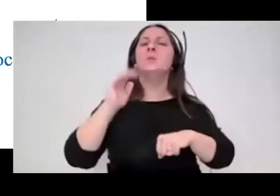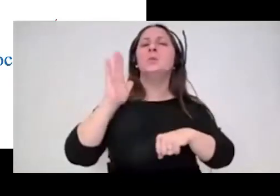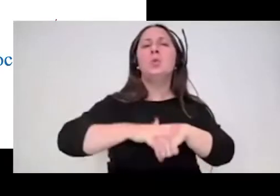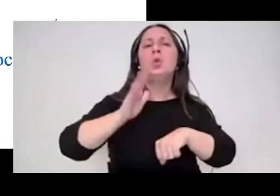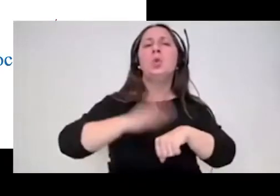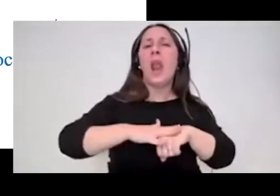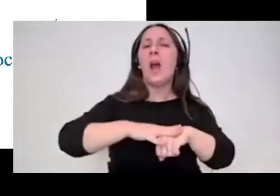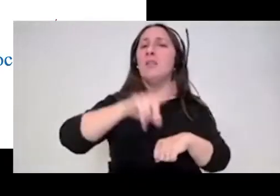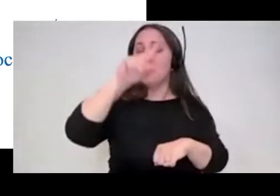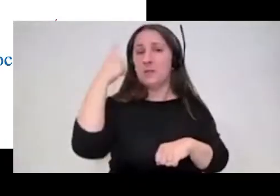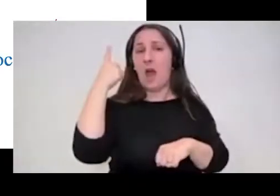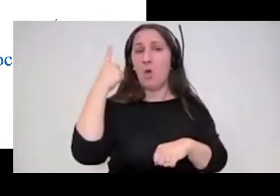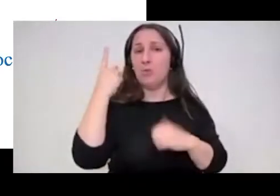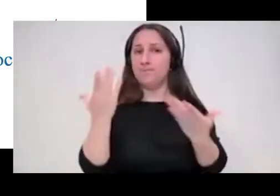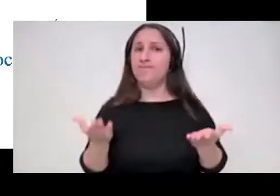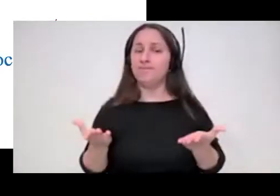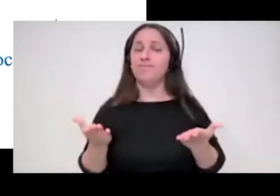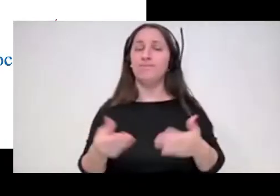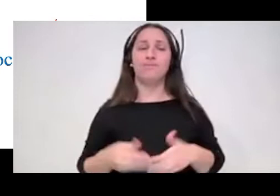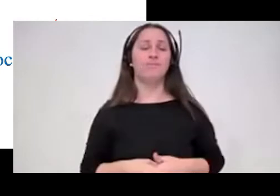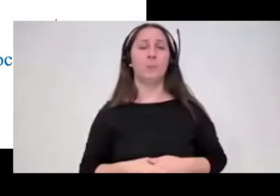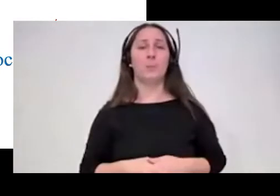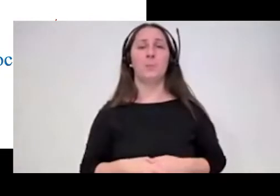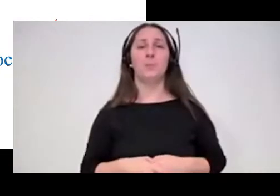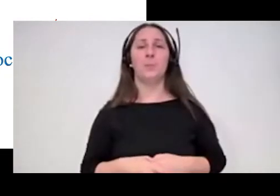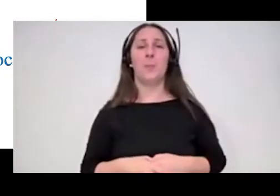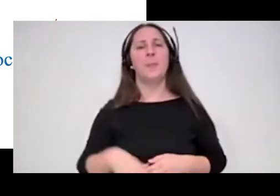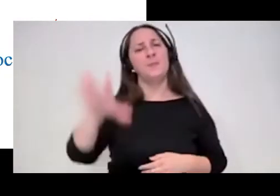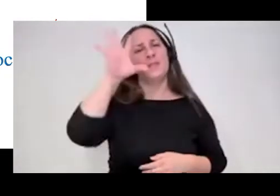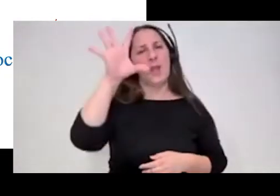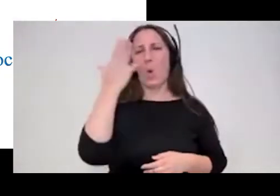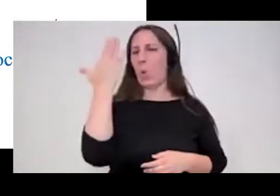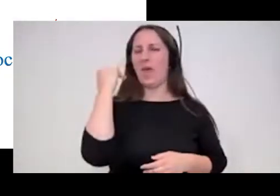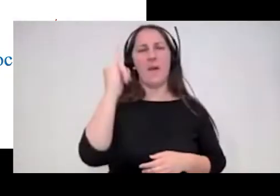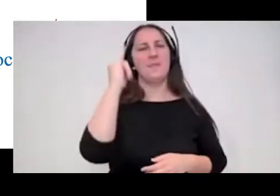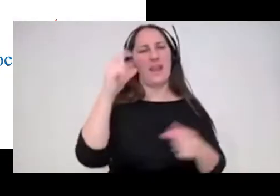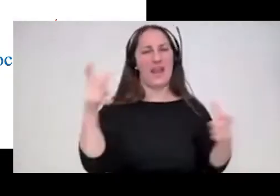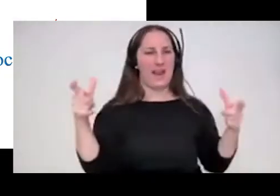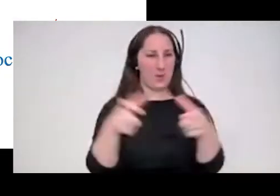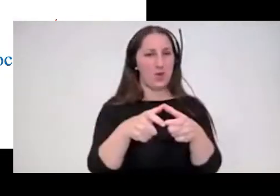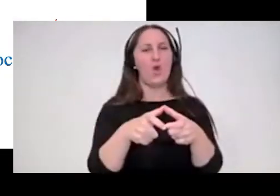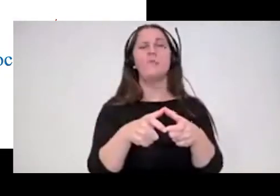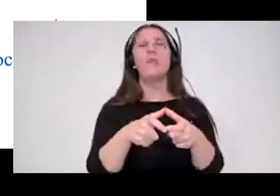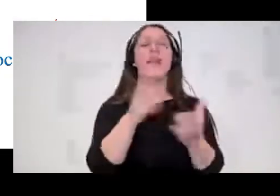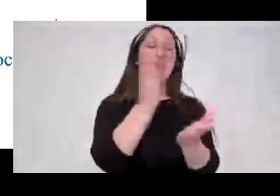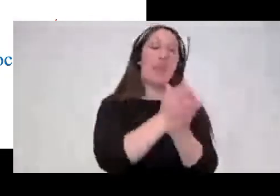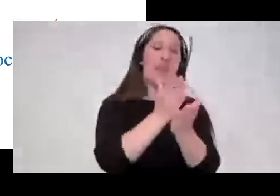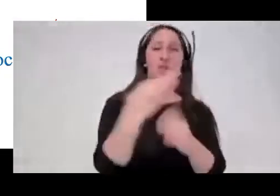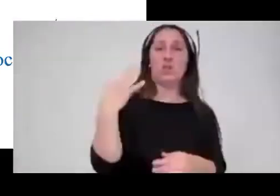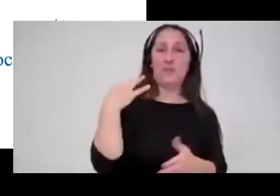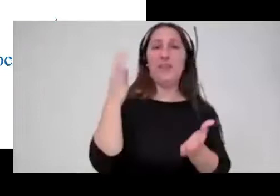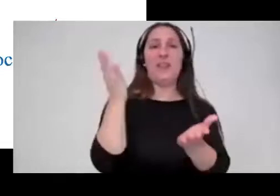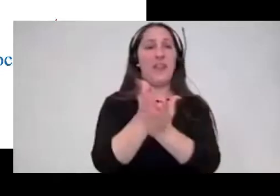porque a diferencia, ¿se acuerdan lo que les decía la reunión anterior? A diferencia de los derechos civiles y políticos, en donde se busca